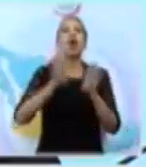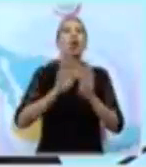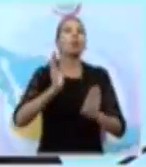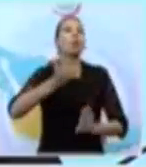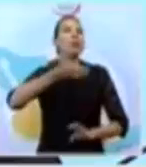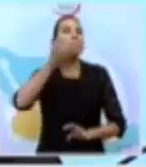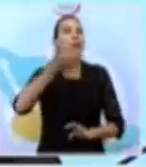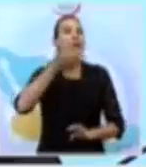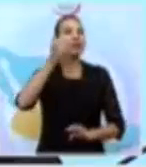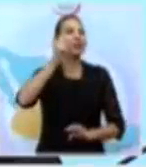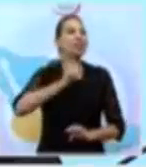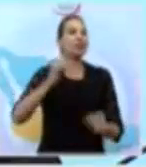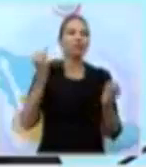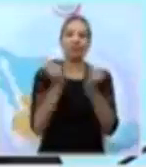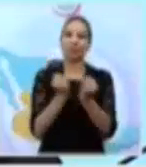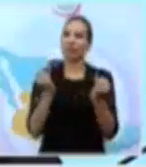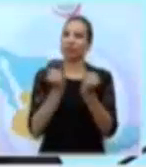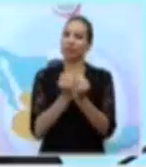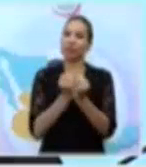tradicional.